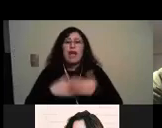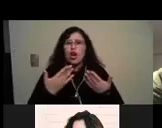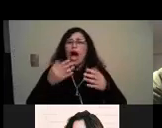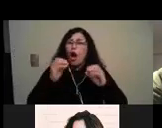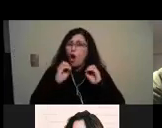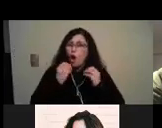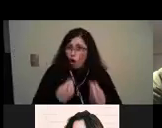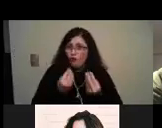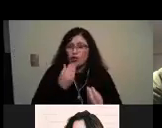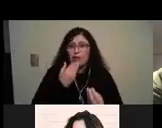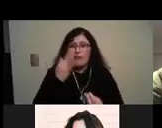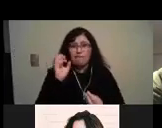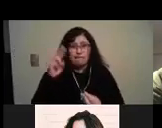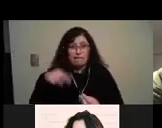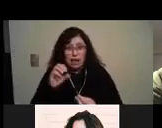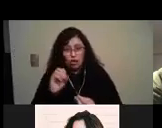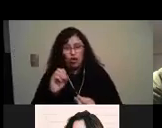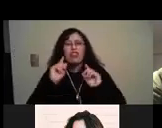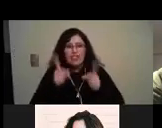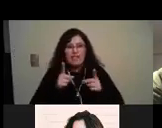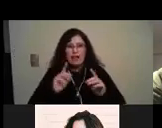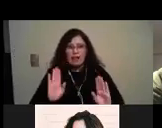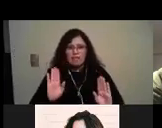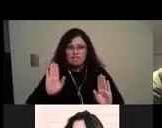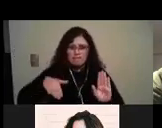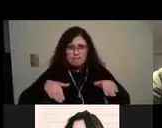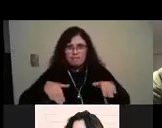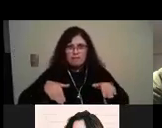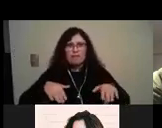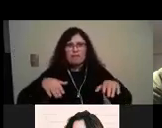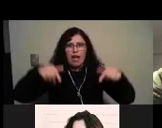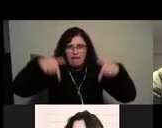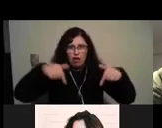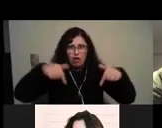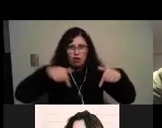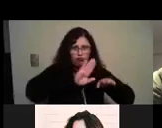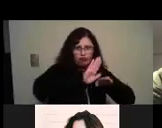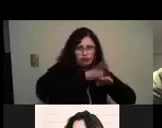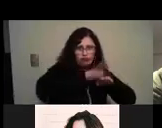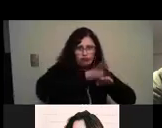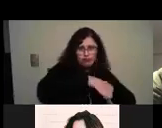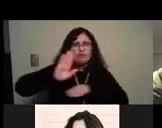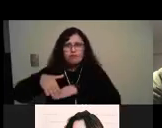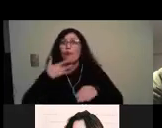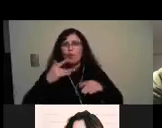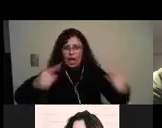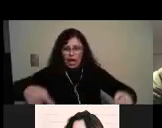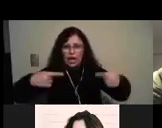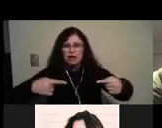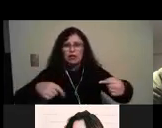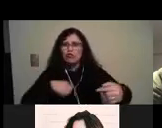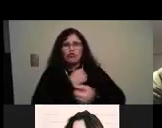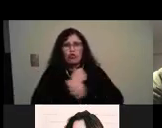estar puestos, ¿ya? Y tienen que estar puestos porque si tienen un solo freno puesto, al sentarse el paciente, la silla se le va a girar, ya como